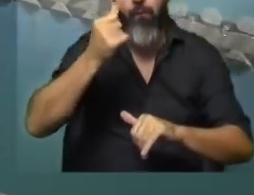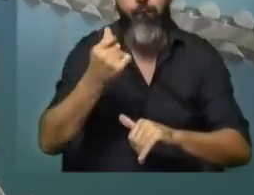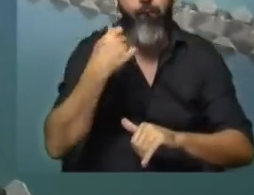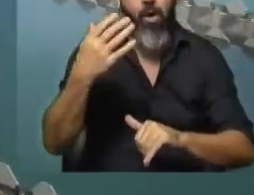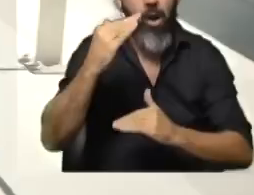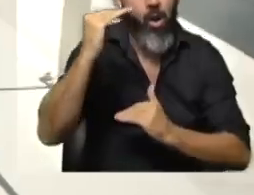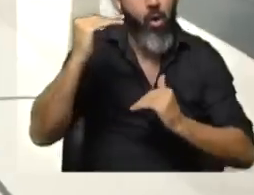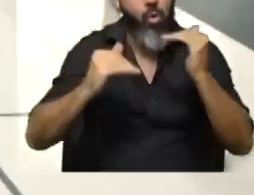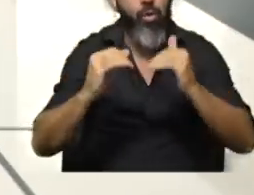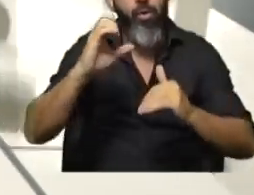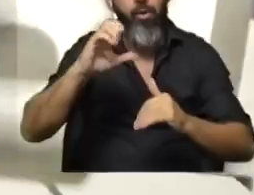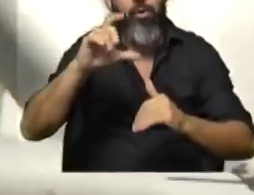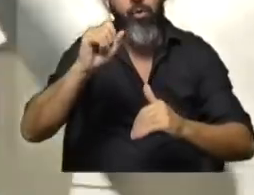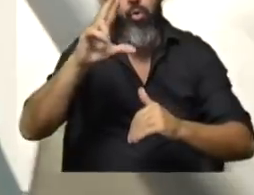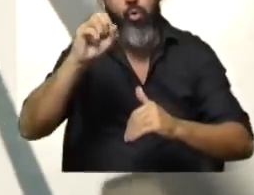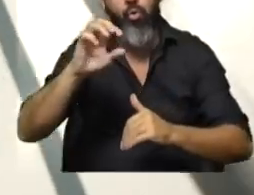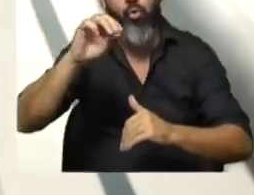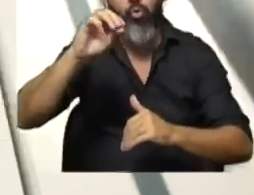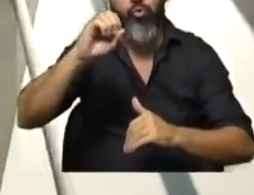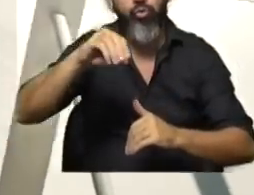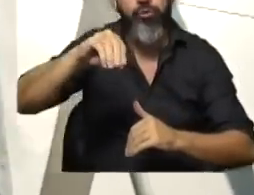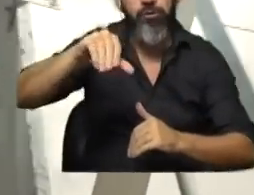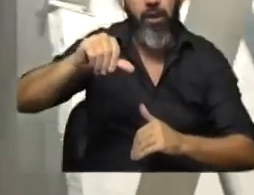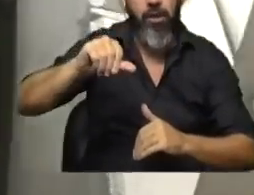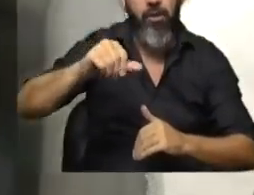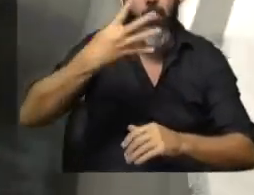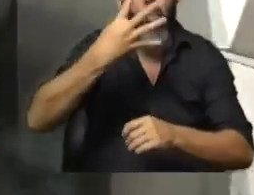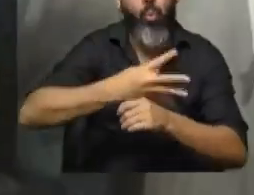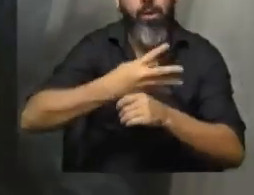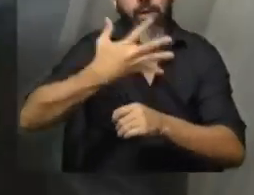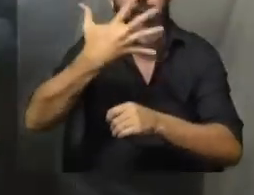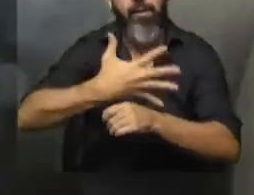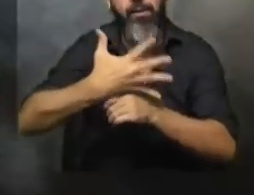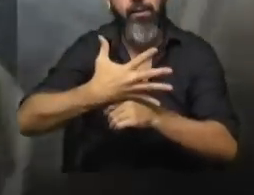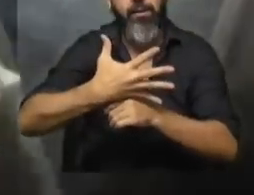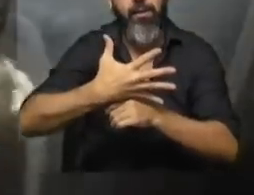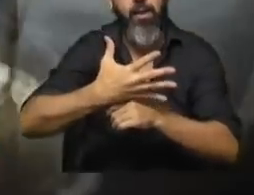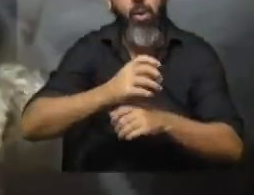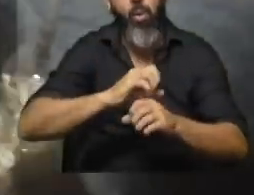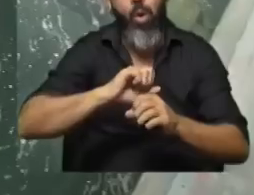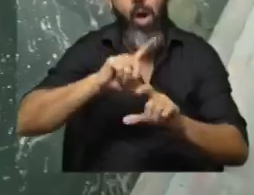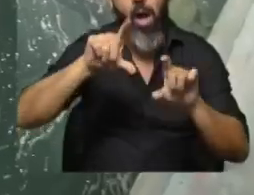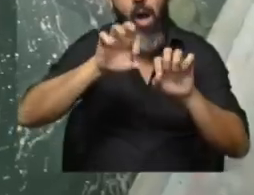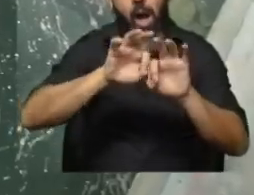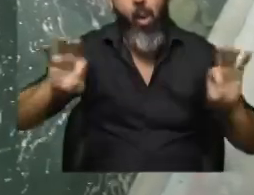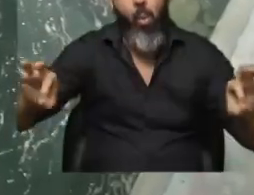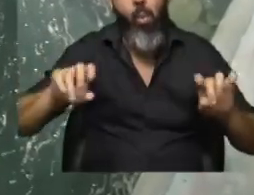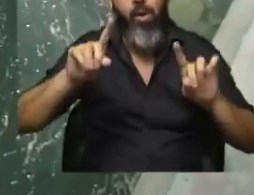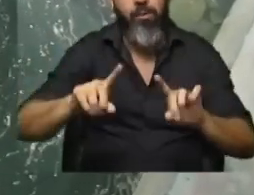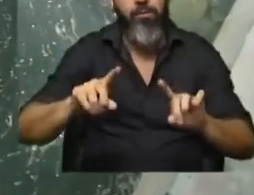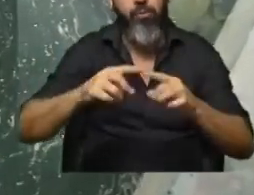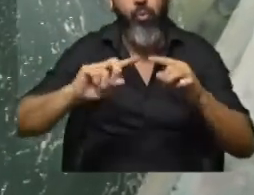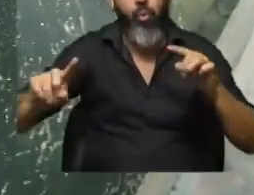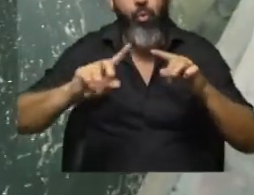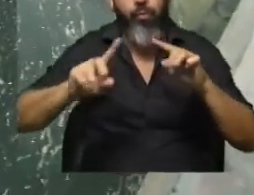valores elevados de cloruros y de sodio en la cuarta y en la sexta línea de bombeo así como también de en conductividad